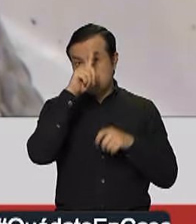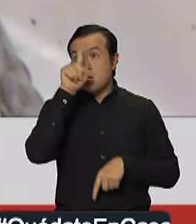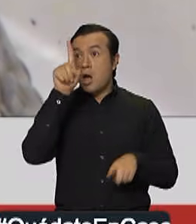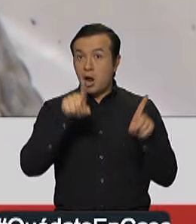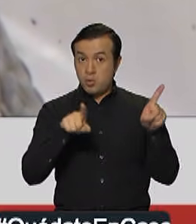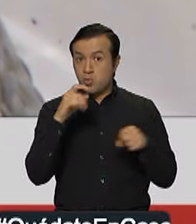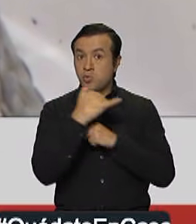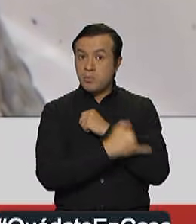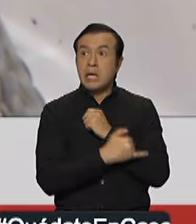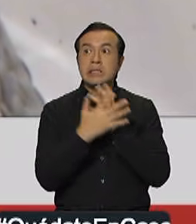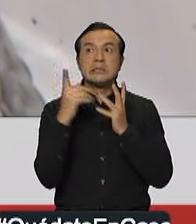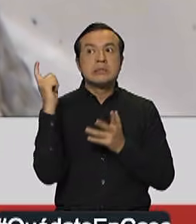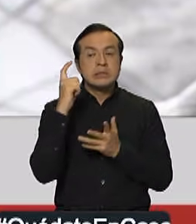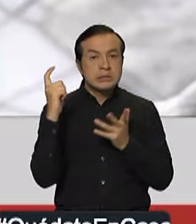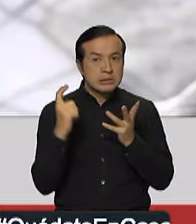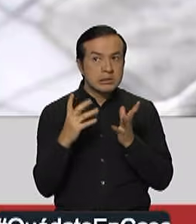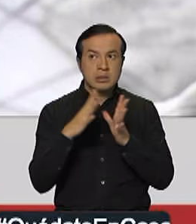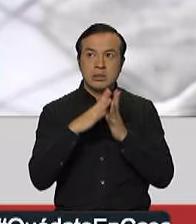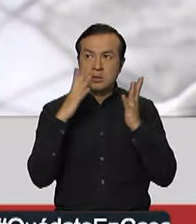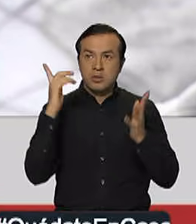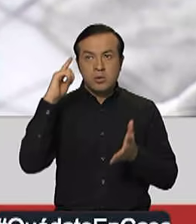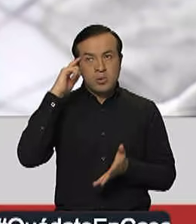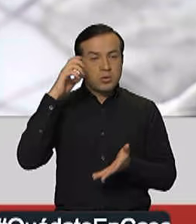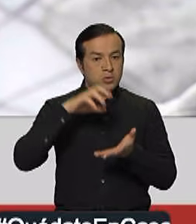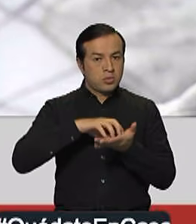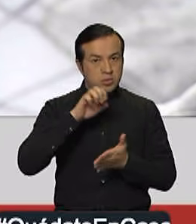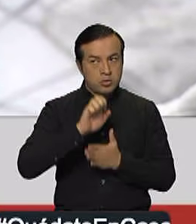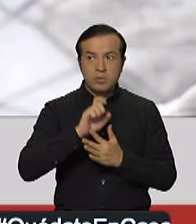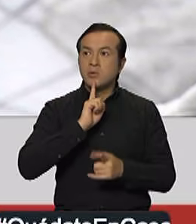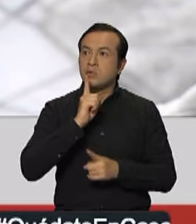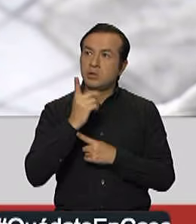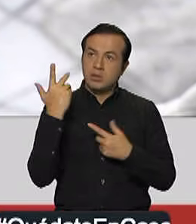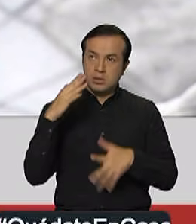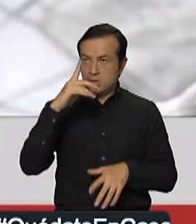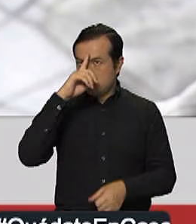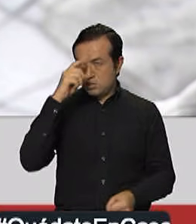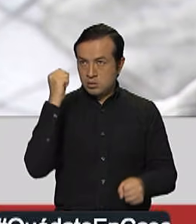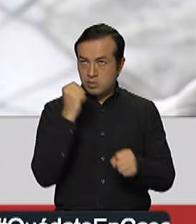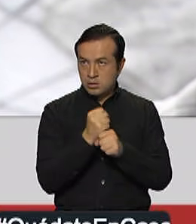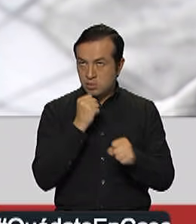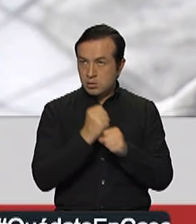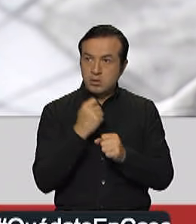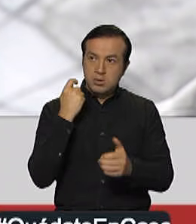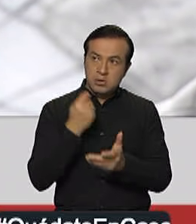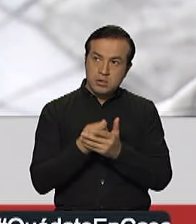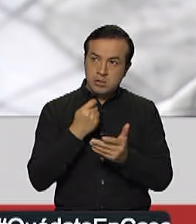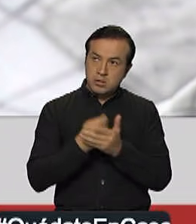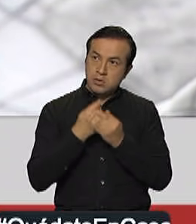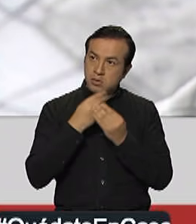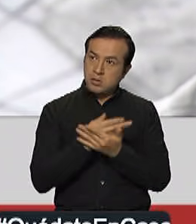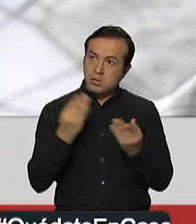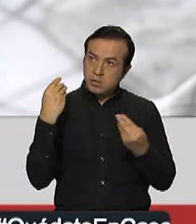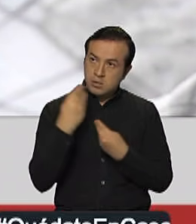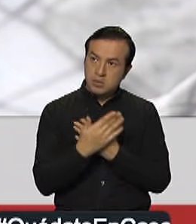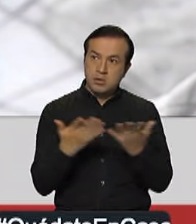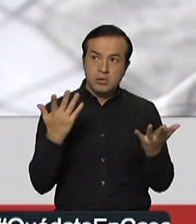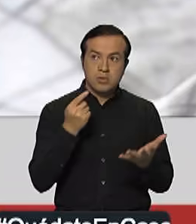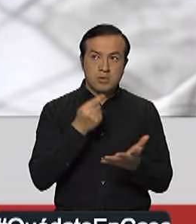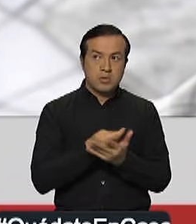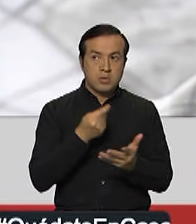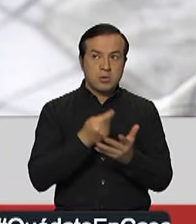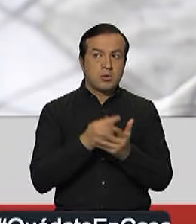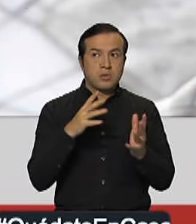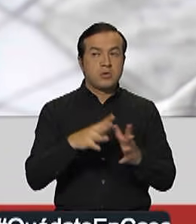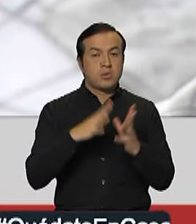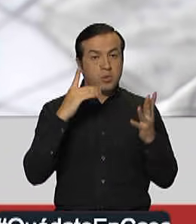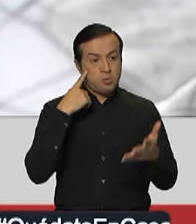países requieren de esas pruebas. Y el gobierno nacional, por supuesto, ha trabajado en la provisión de los recursos indispensables para que esta gran adquisición